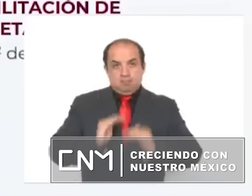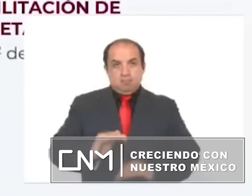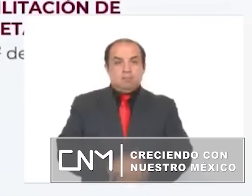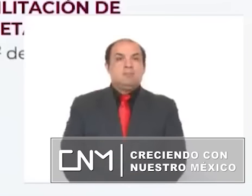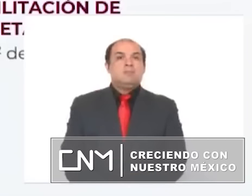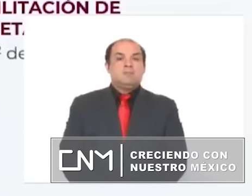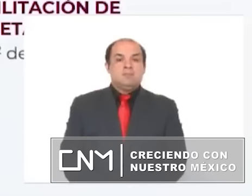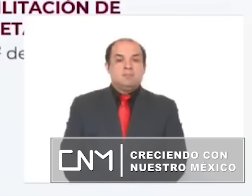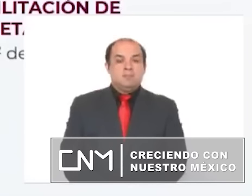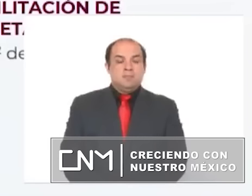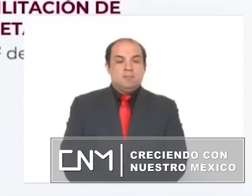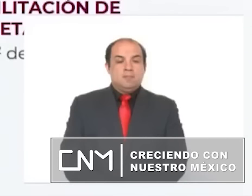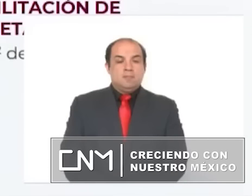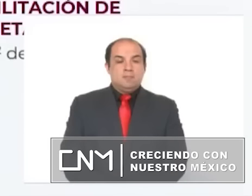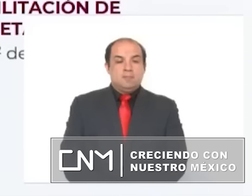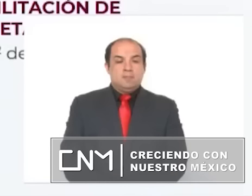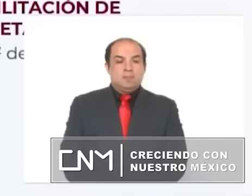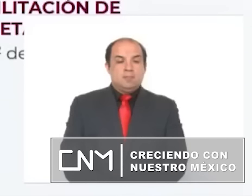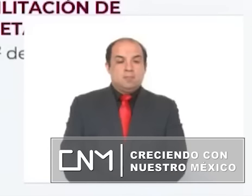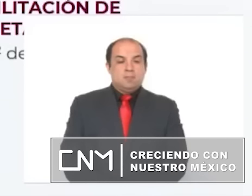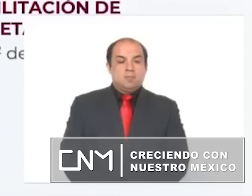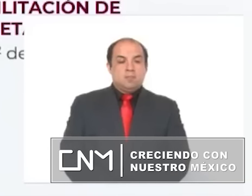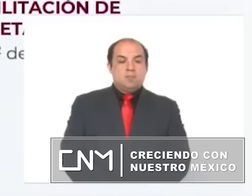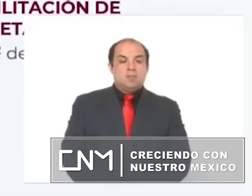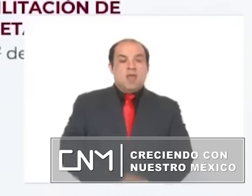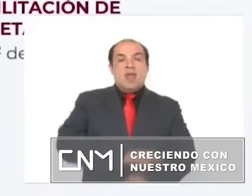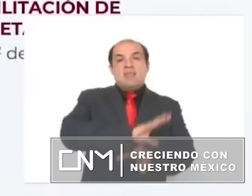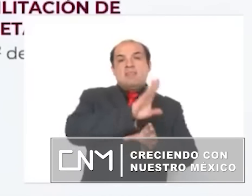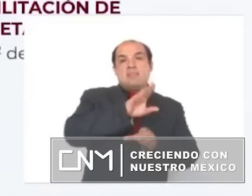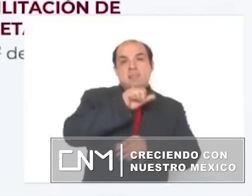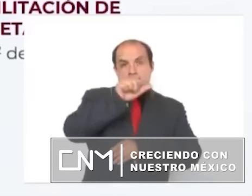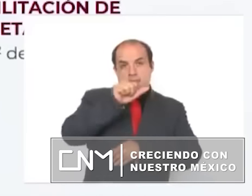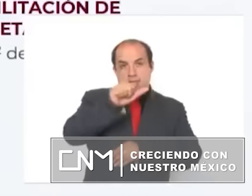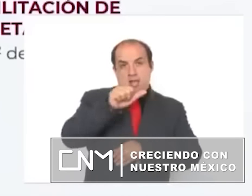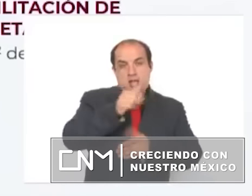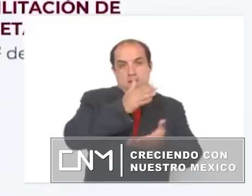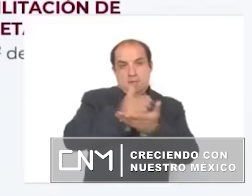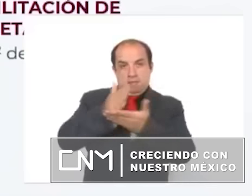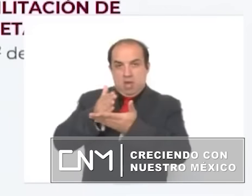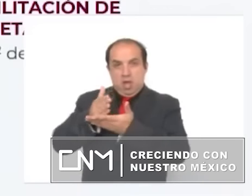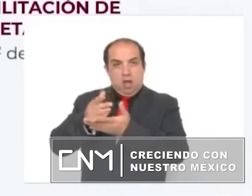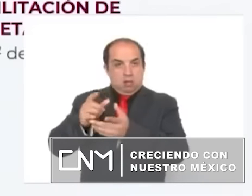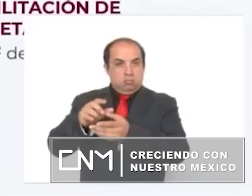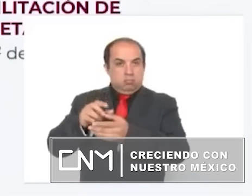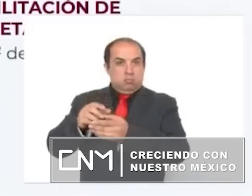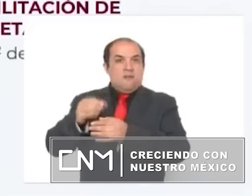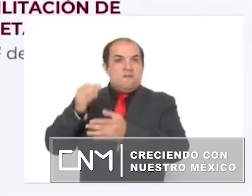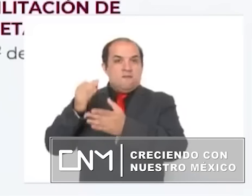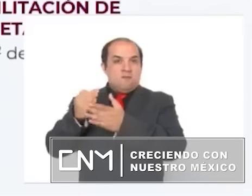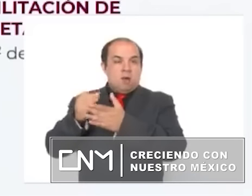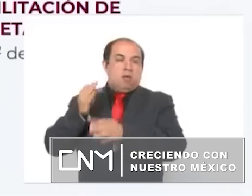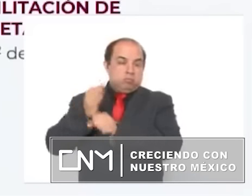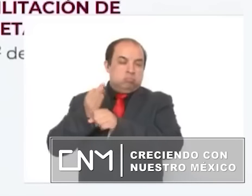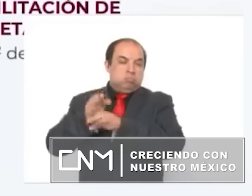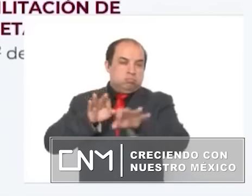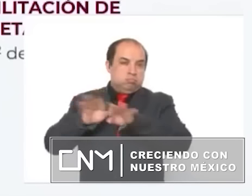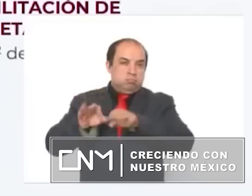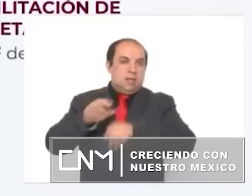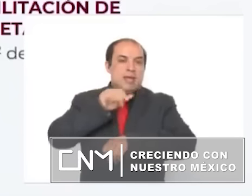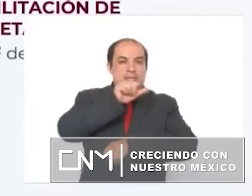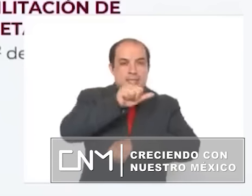Bueno, entonces traemos de un total de plataformas, 16 de 29, estamos trabajando en 16 estaciones